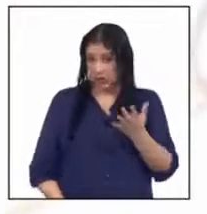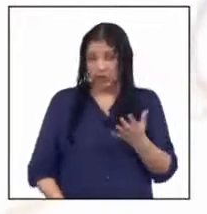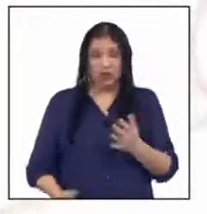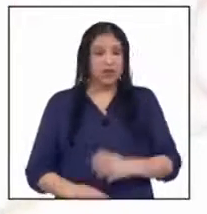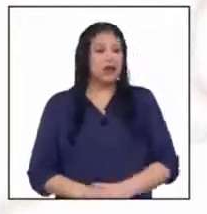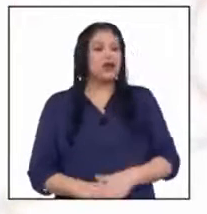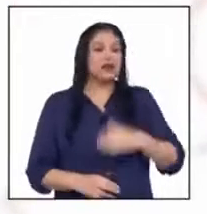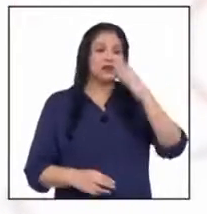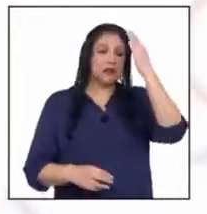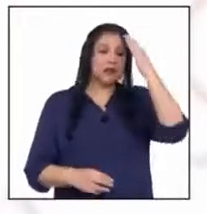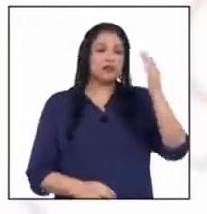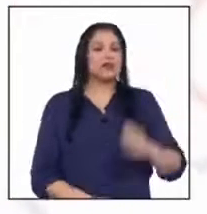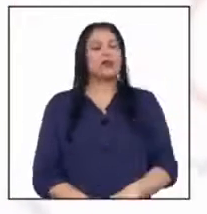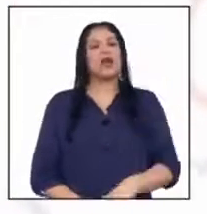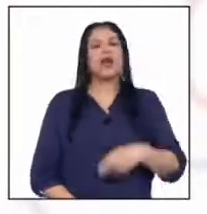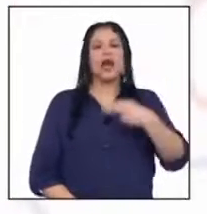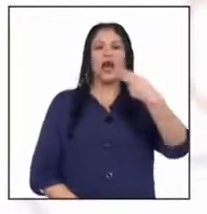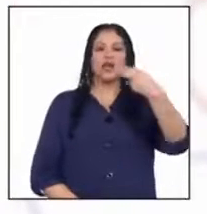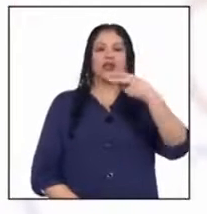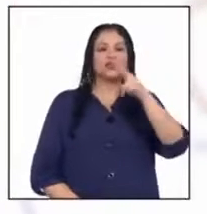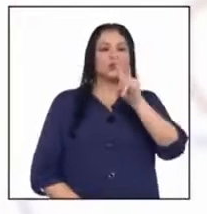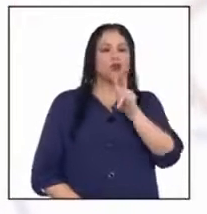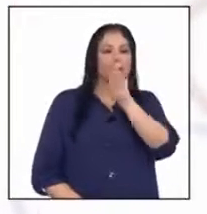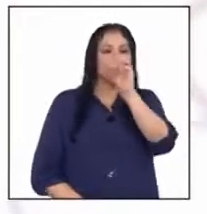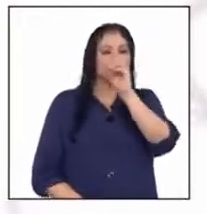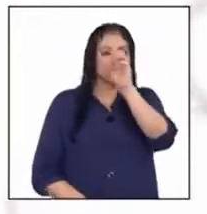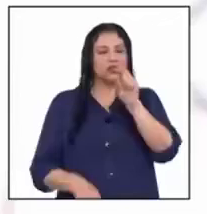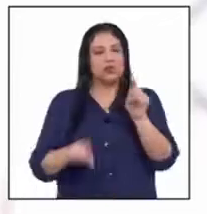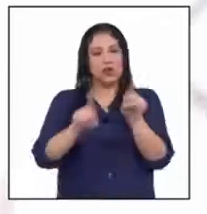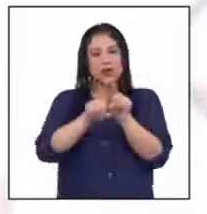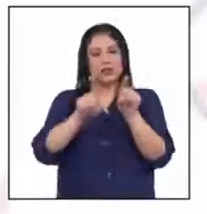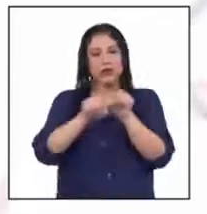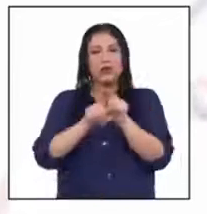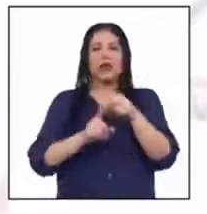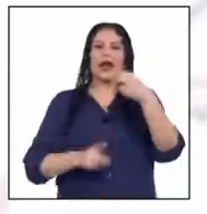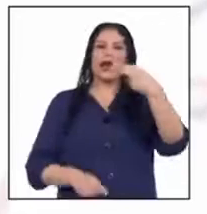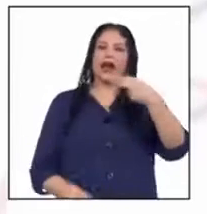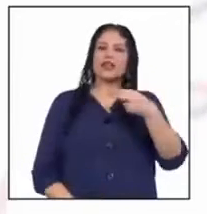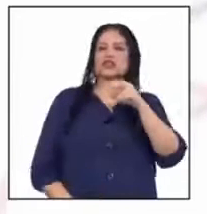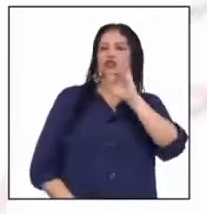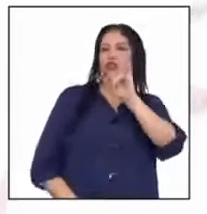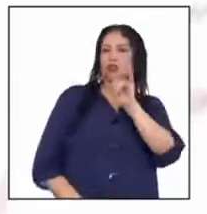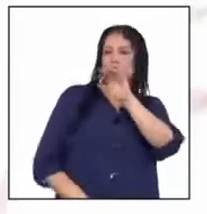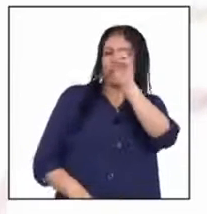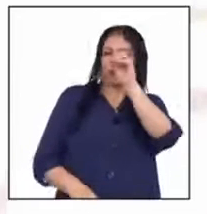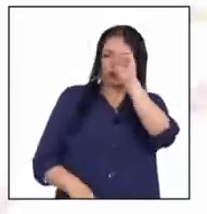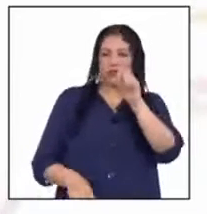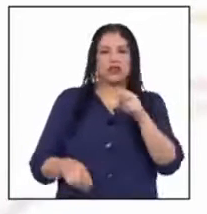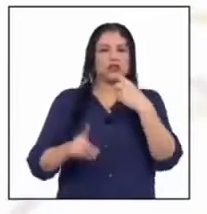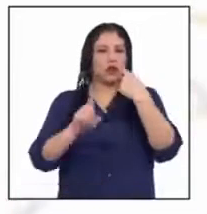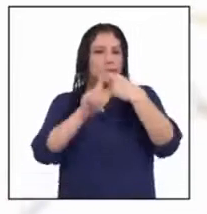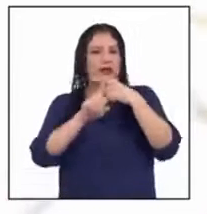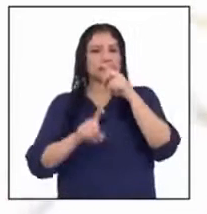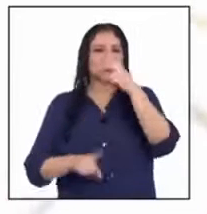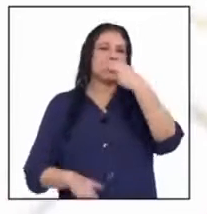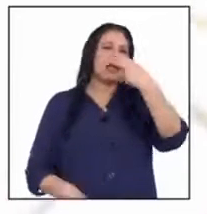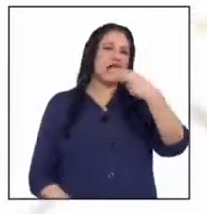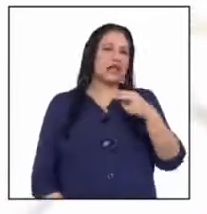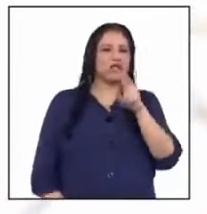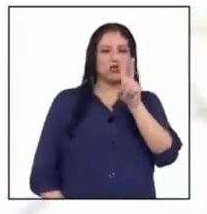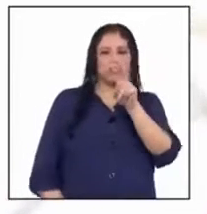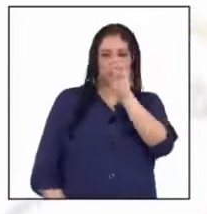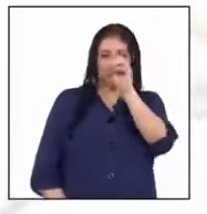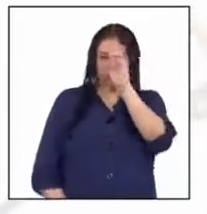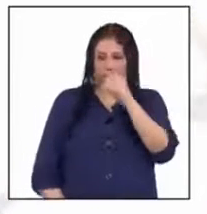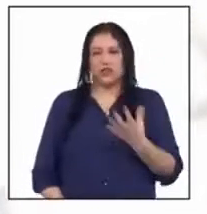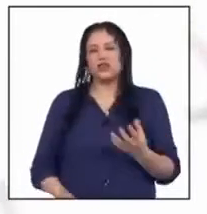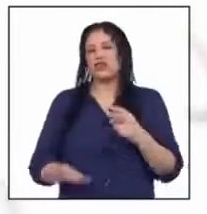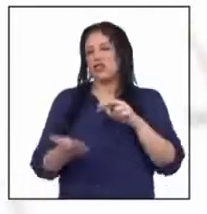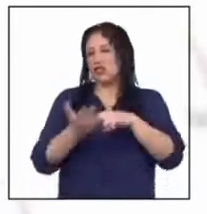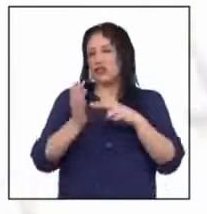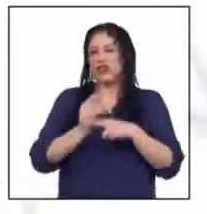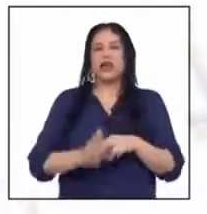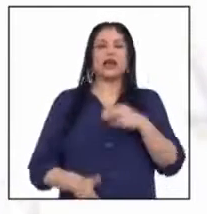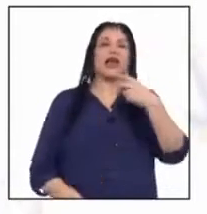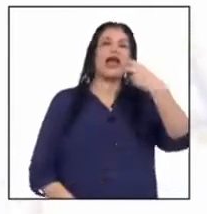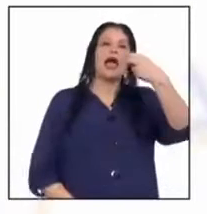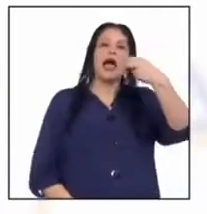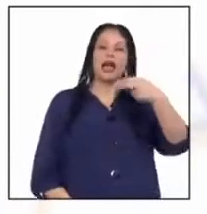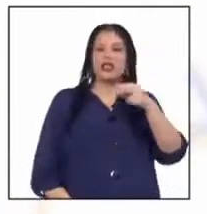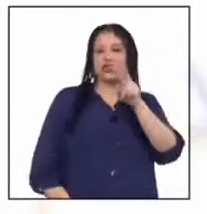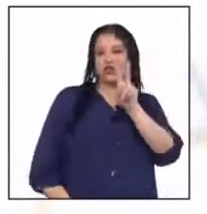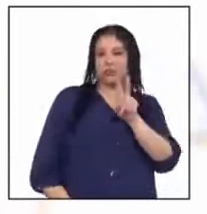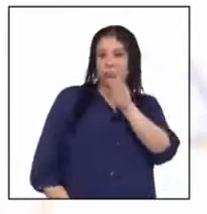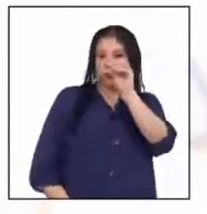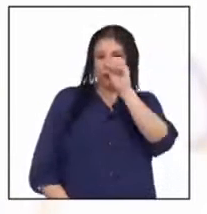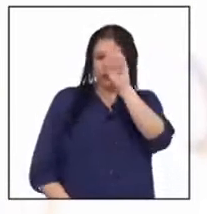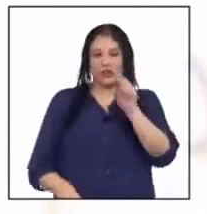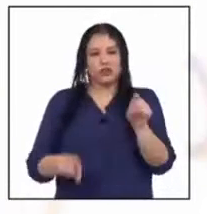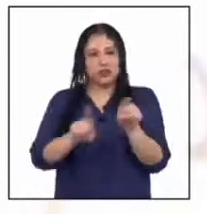sub 2% es igual a H sub 1% más H sub 2%. Es decir, H sub 2% es igual